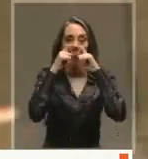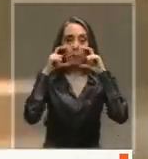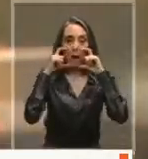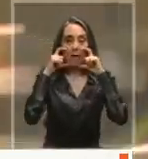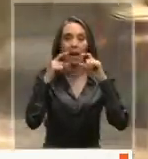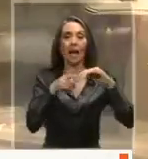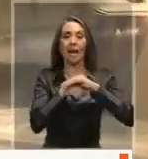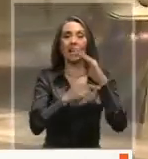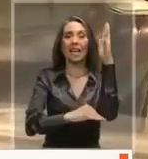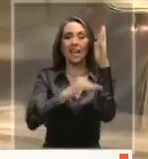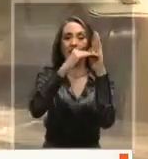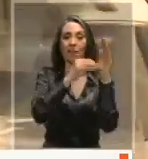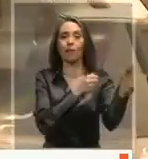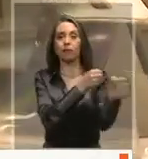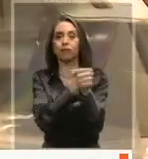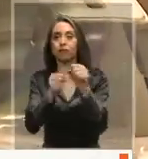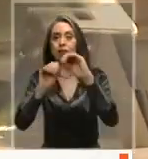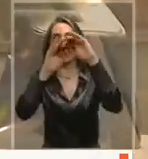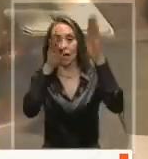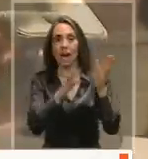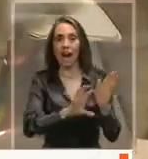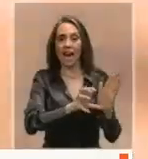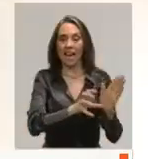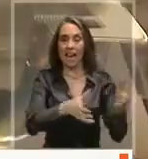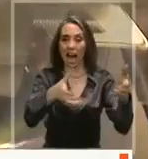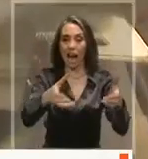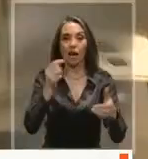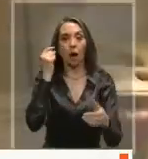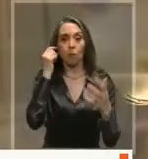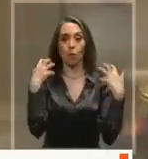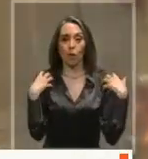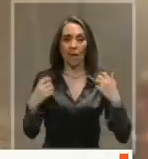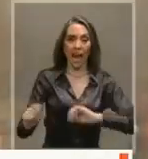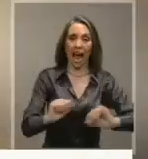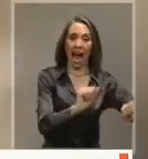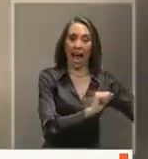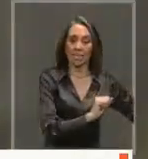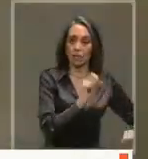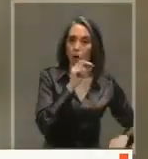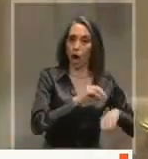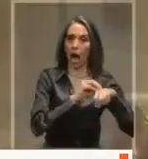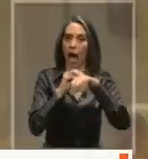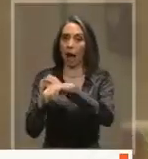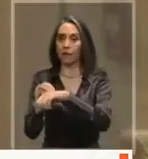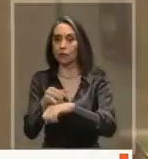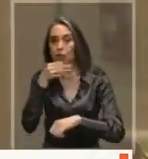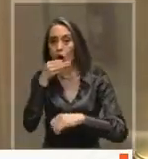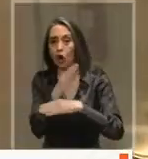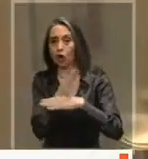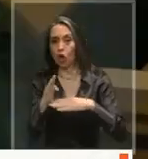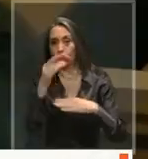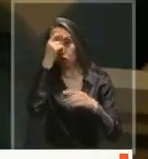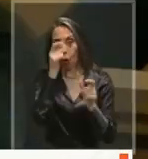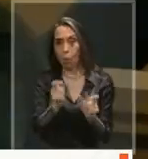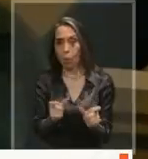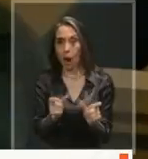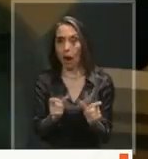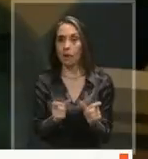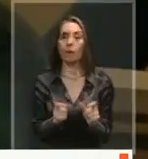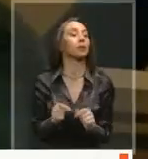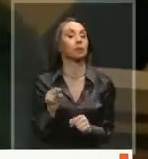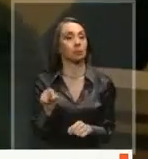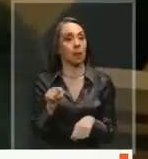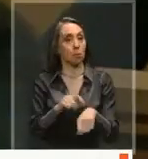edificio y dejaran la caja fuerte. Sin embargo, la encargada del aseo encendió las primeras alertas, como relató uno de los guardias. En esos